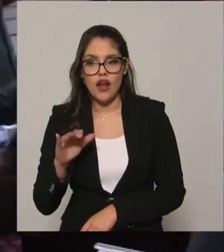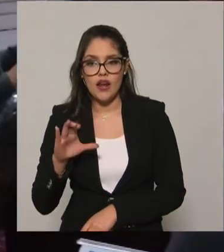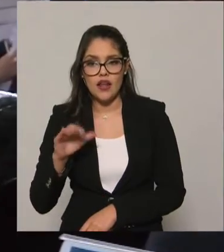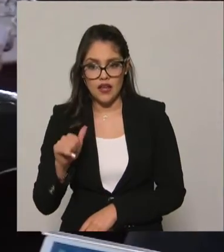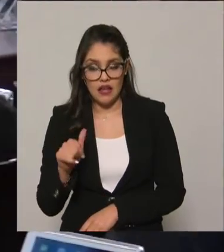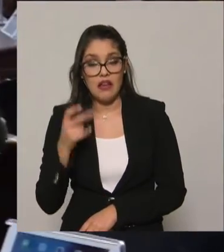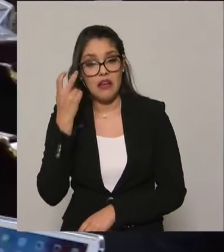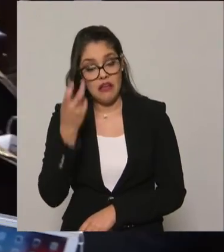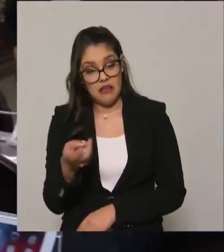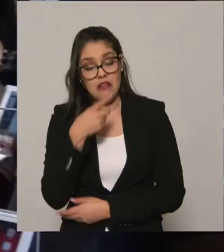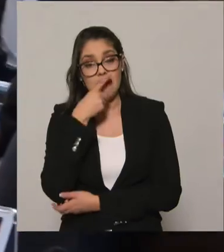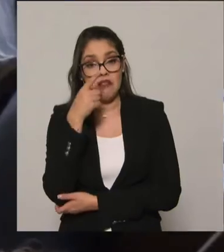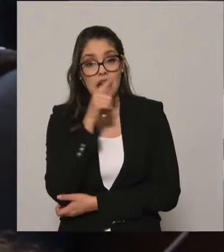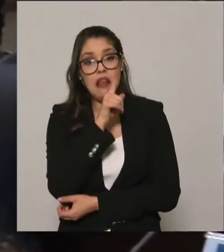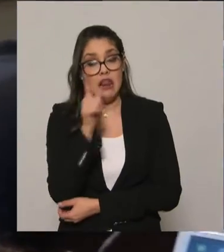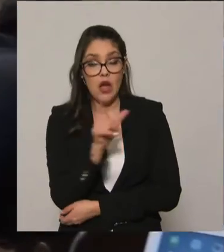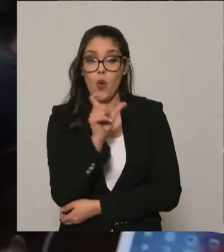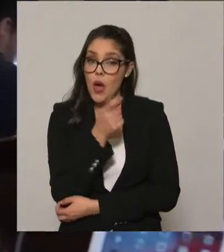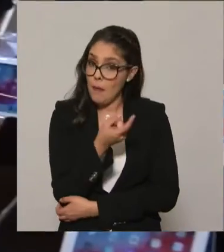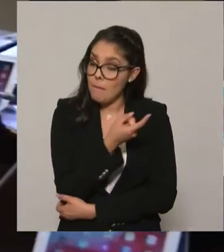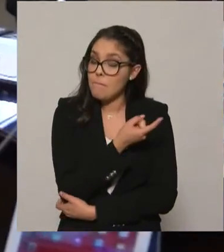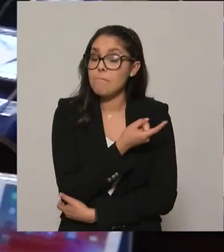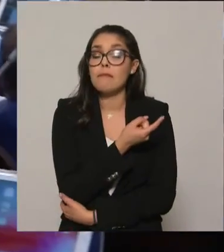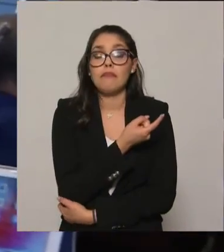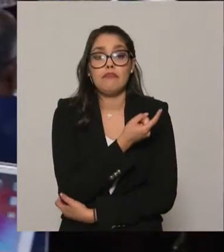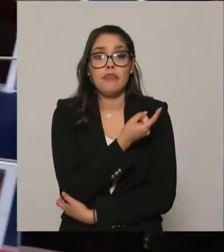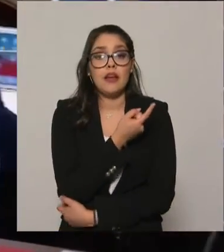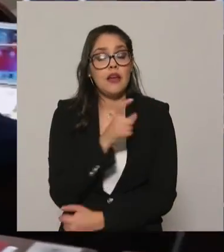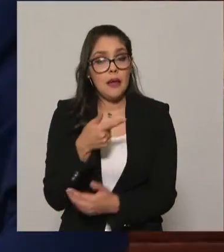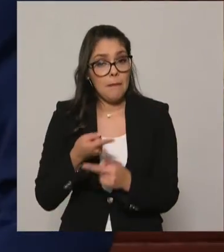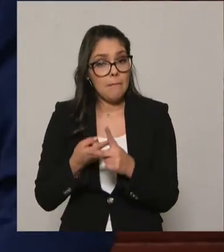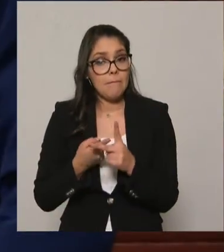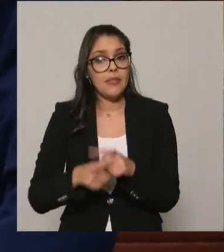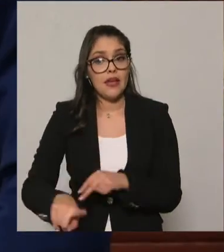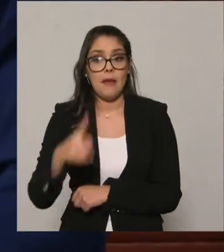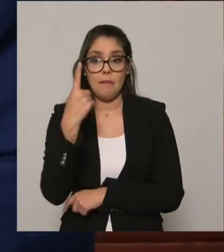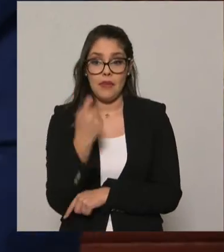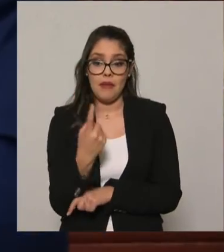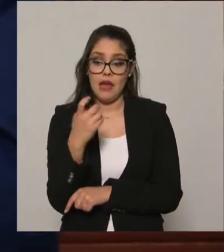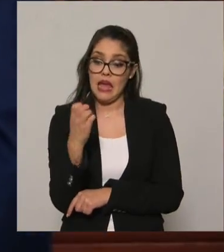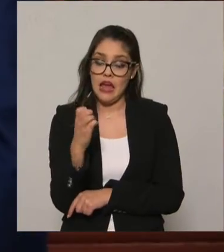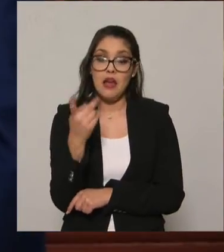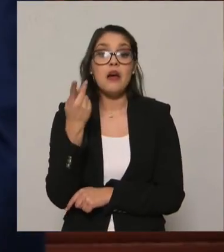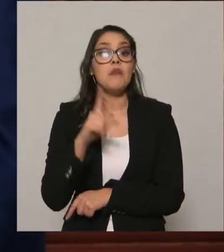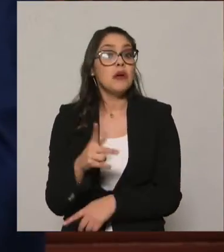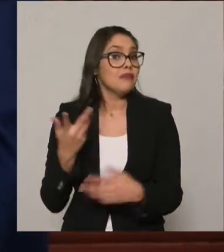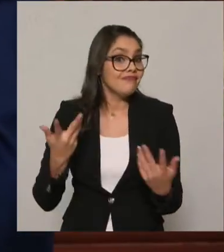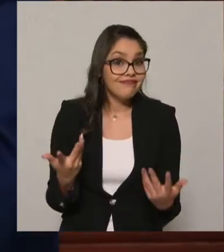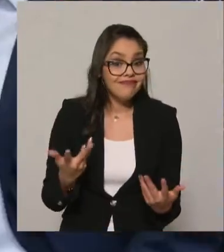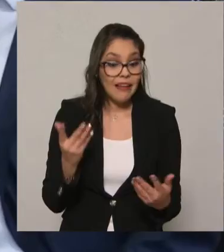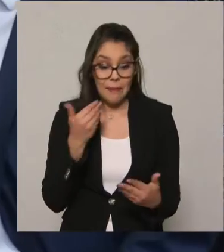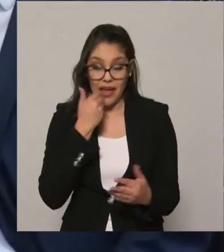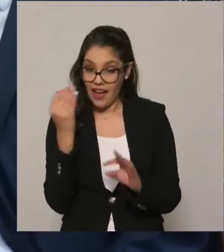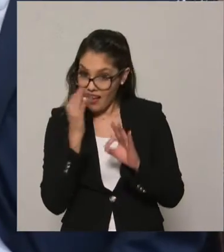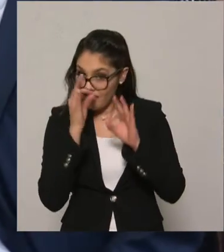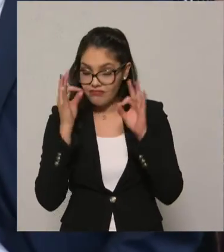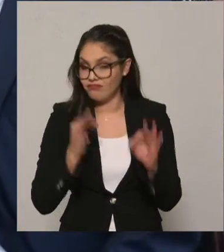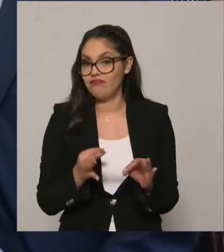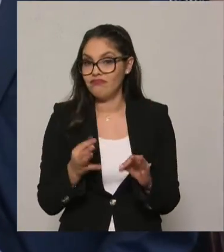que por ley va a iniciar en funciones el 1 de enero, pero todavía no